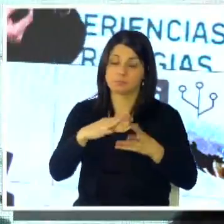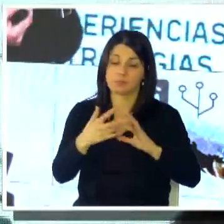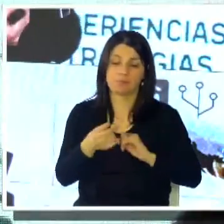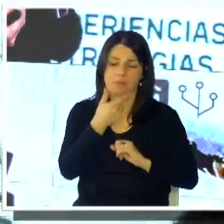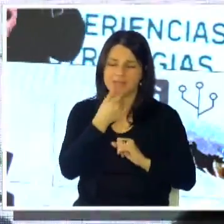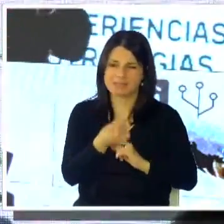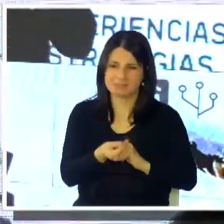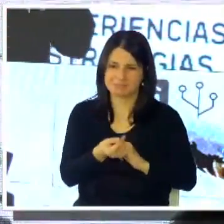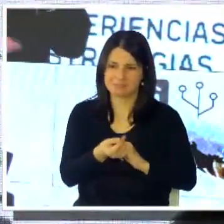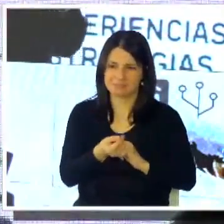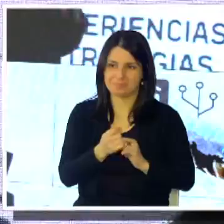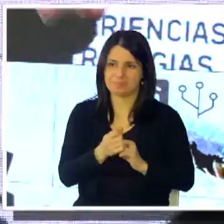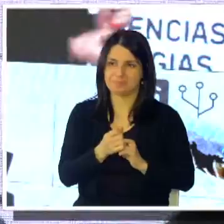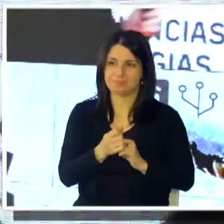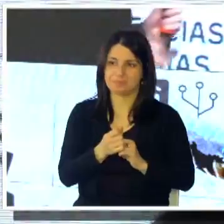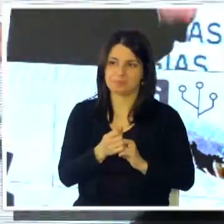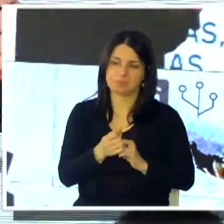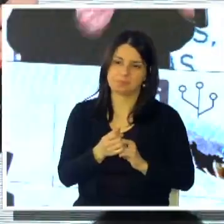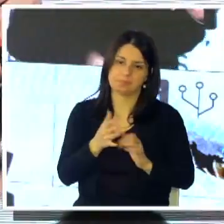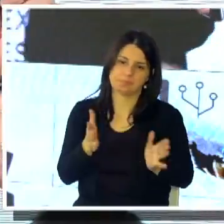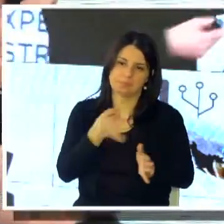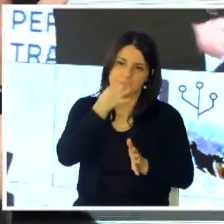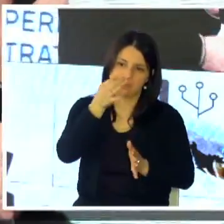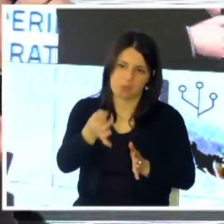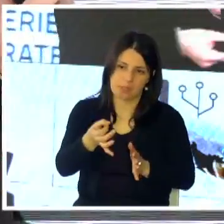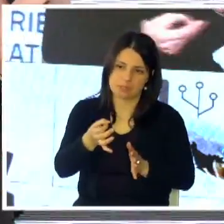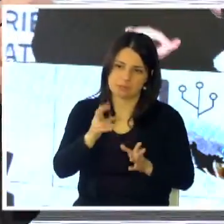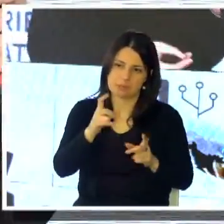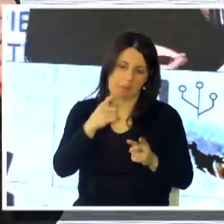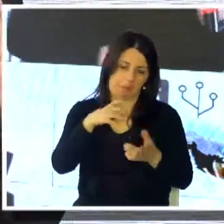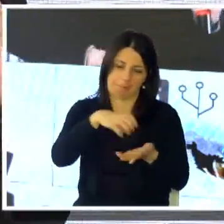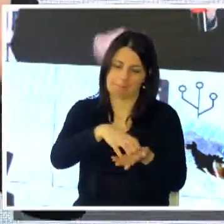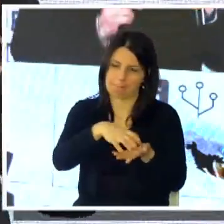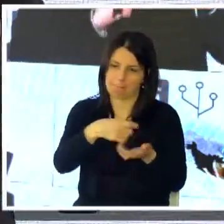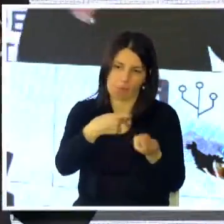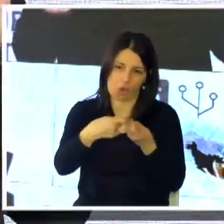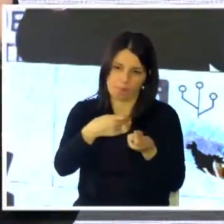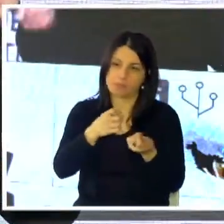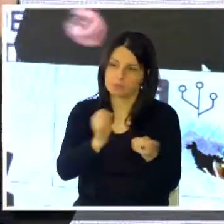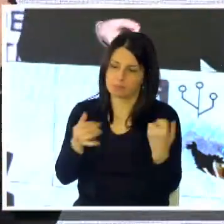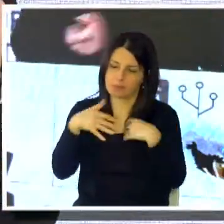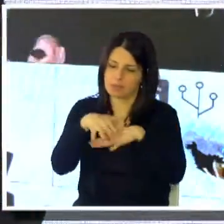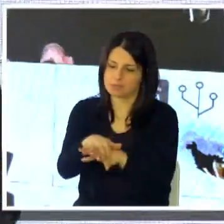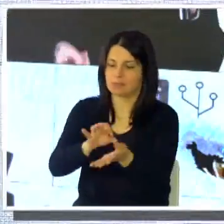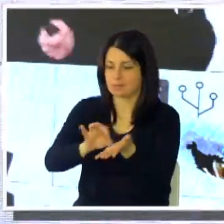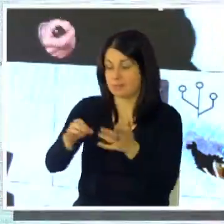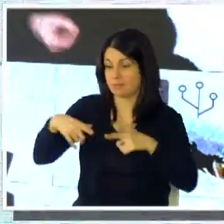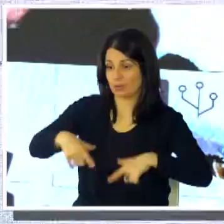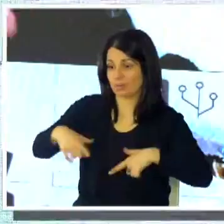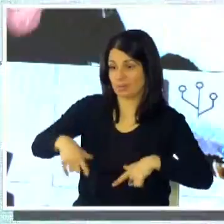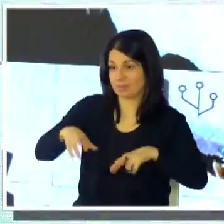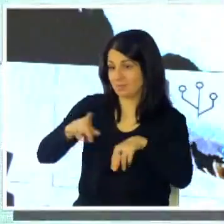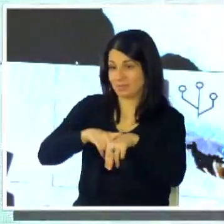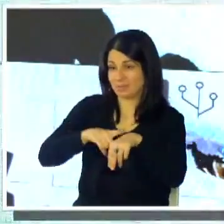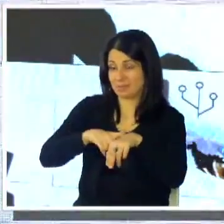muy simple. Por decir algo, de repente un comercio, integrarse con servicios de la Intendencia